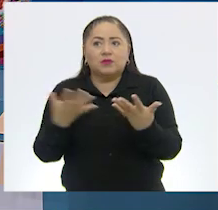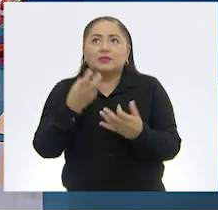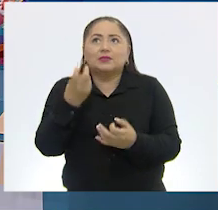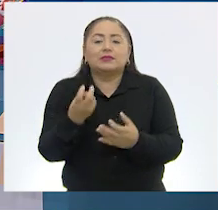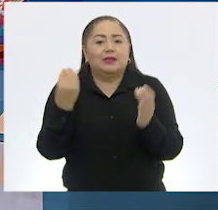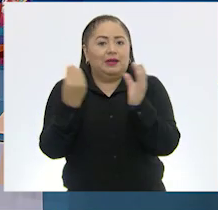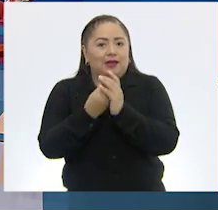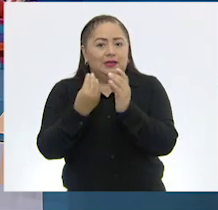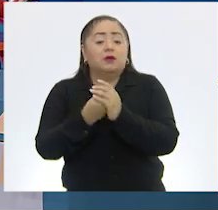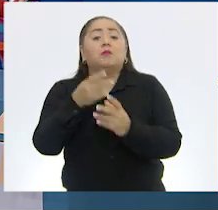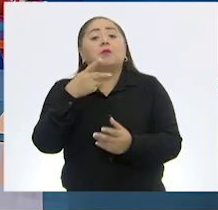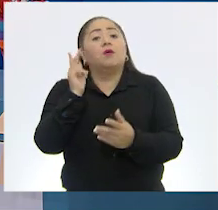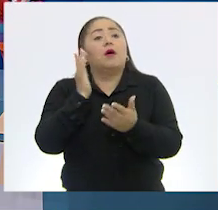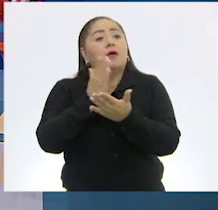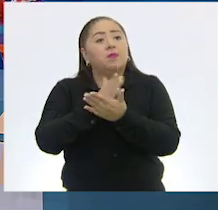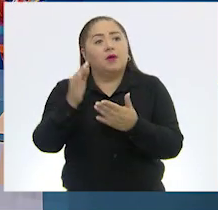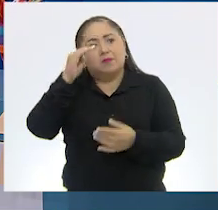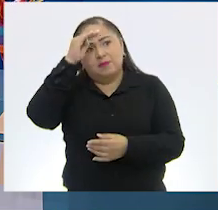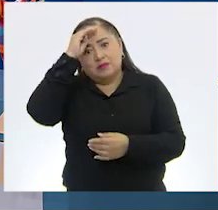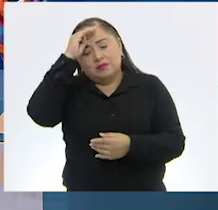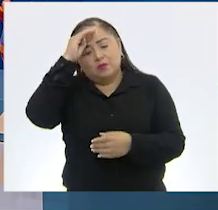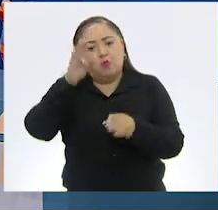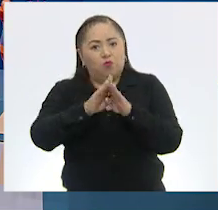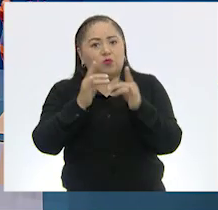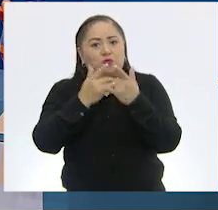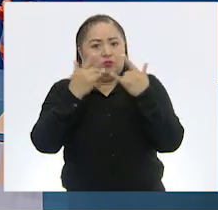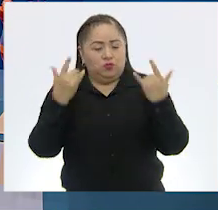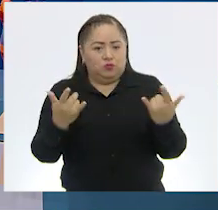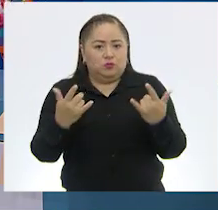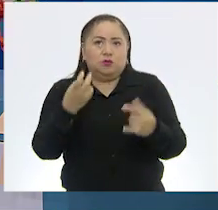clase. Además, pensar históricamente es